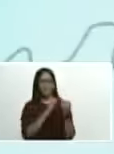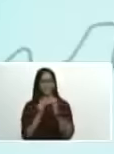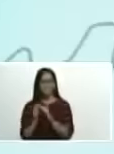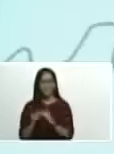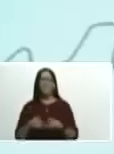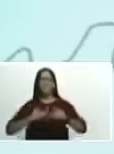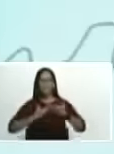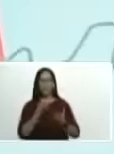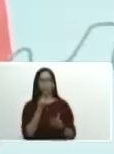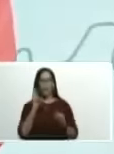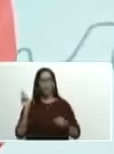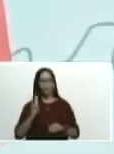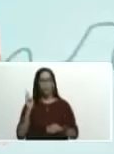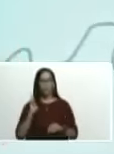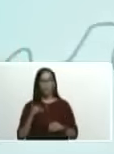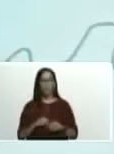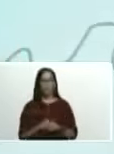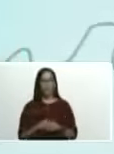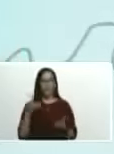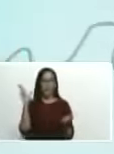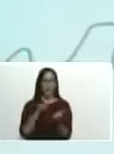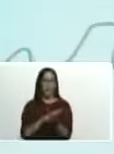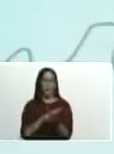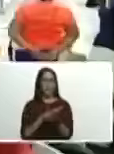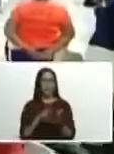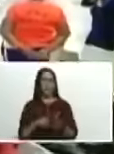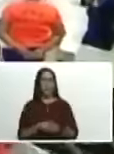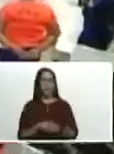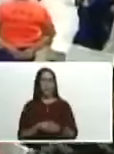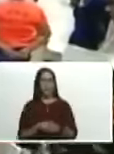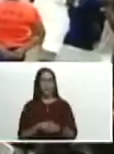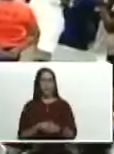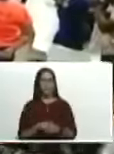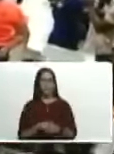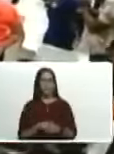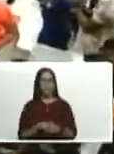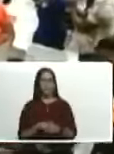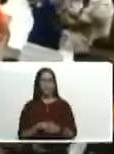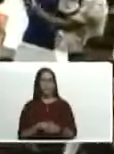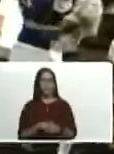van a dar buen uso. ¡Aprobado!